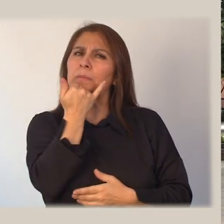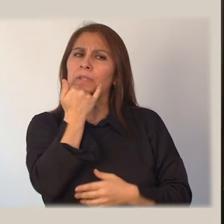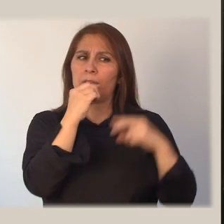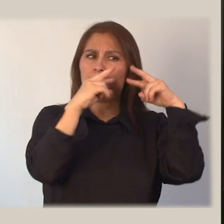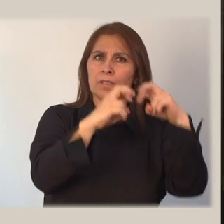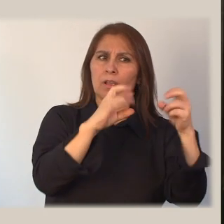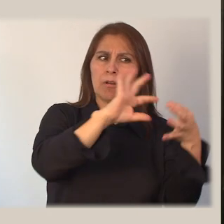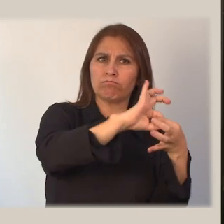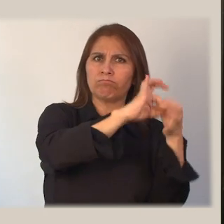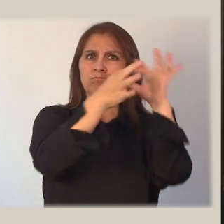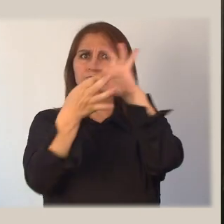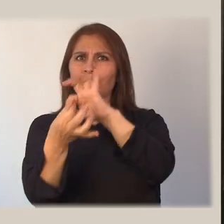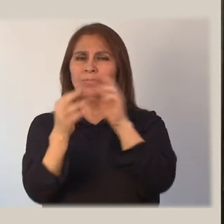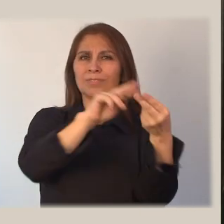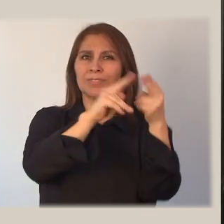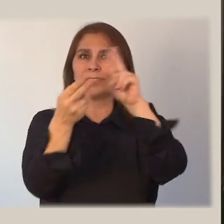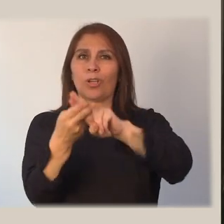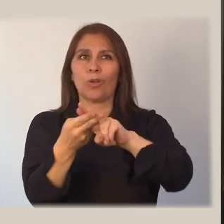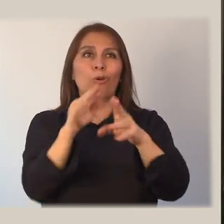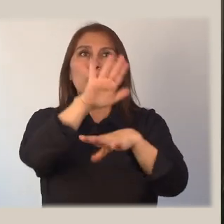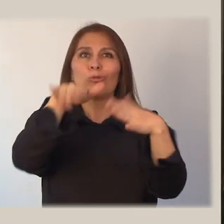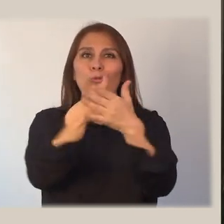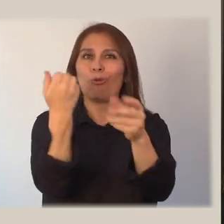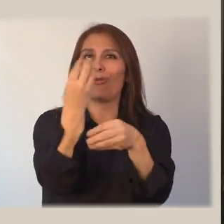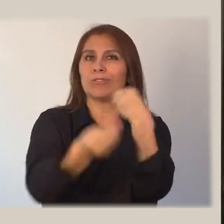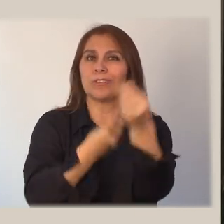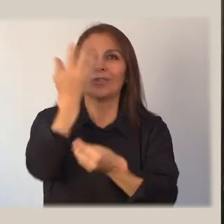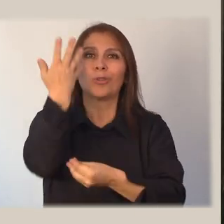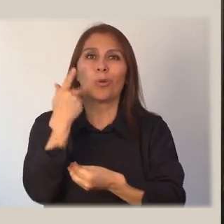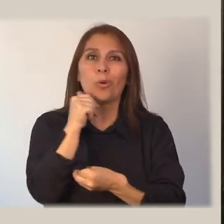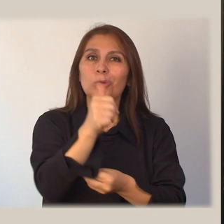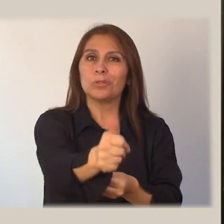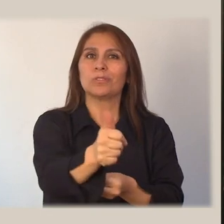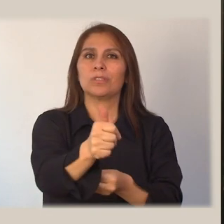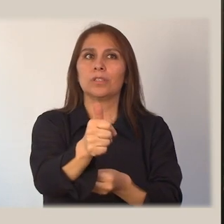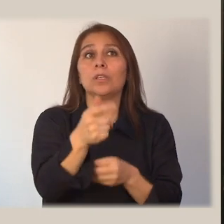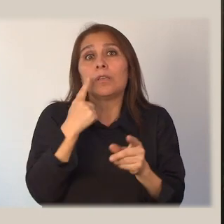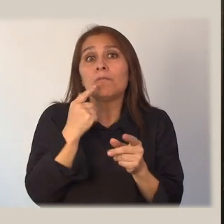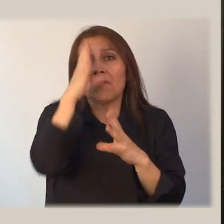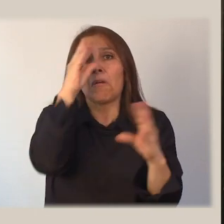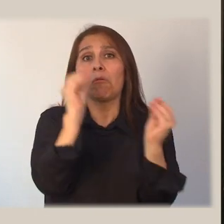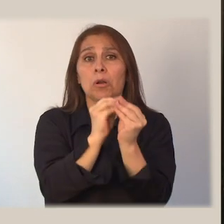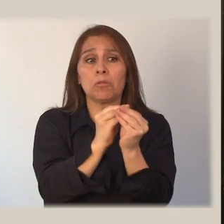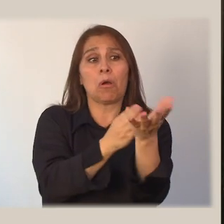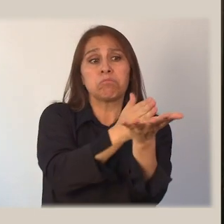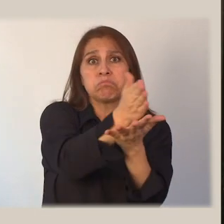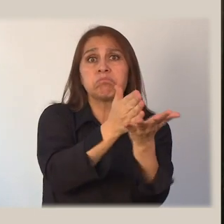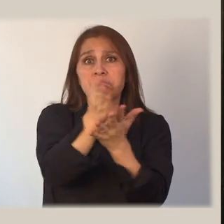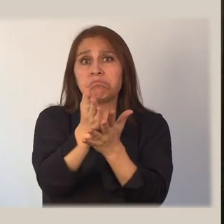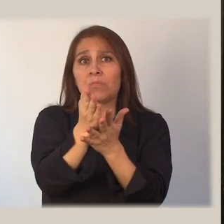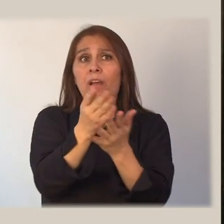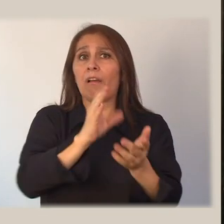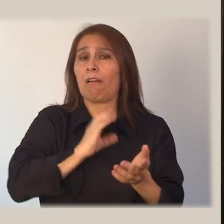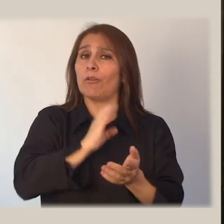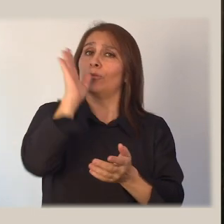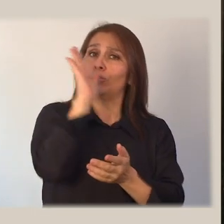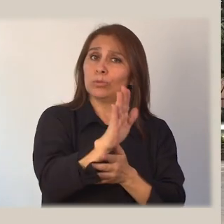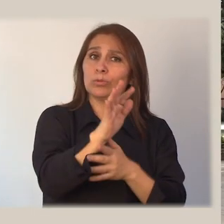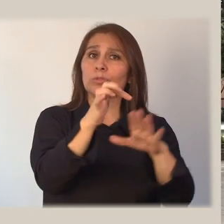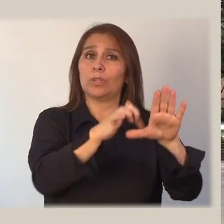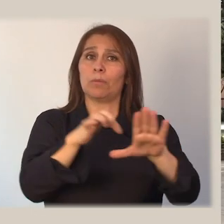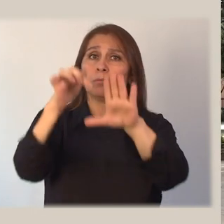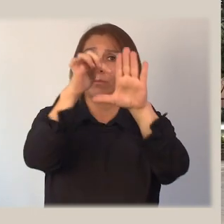universidad, pues vincula la investigación con el quehacer, con el día a día, con las posibilidades y particularidades de cada plan de